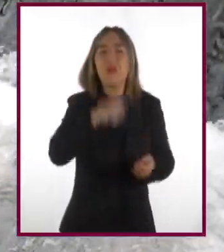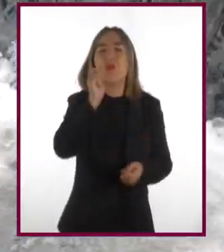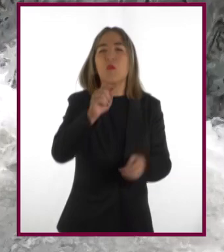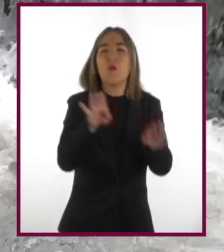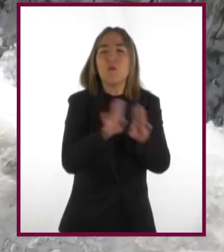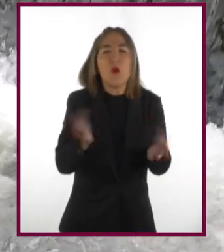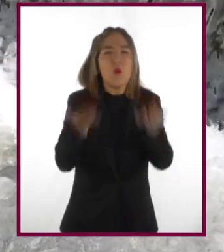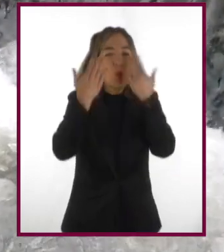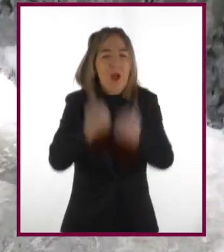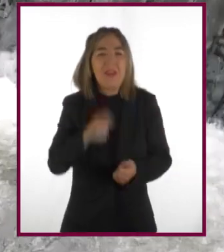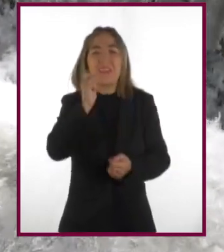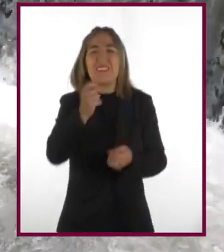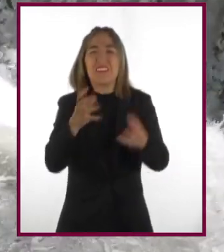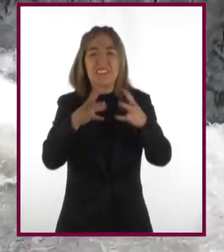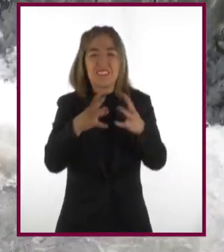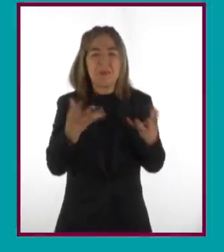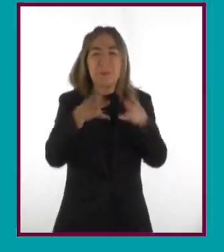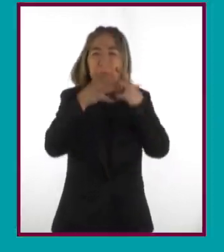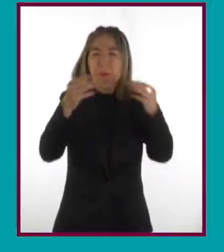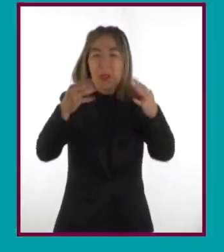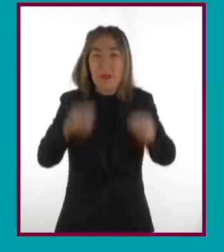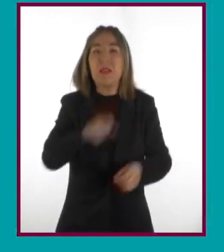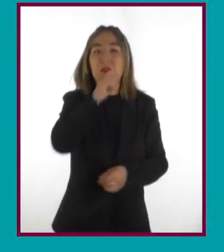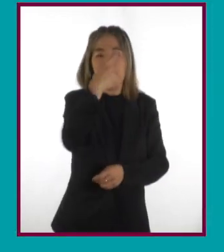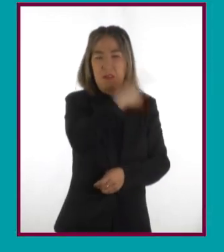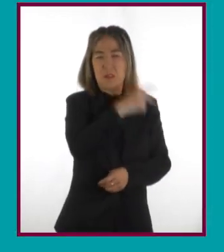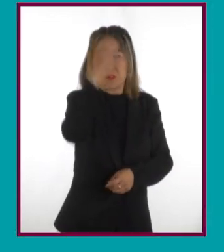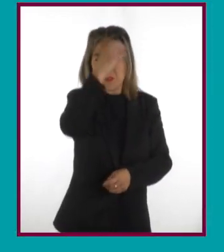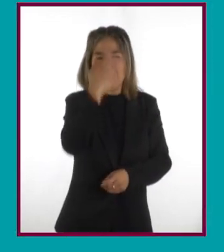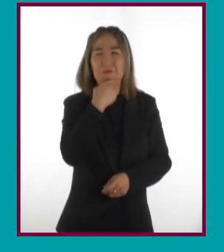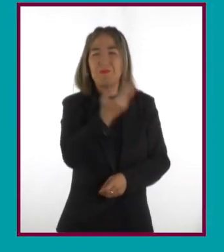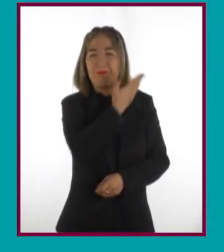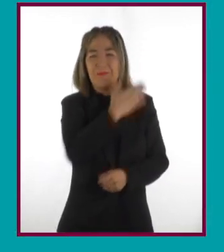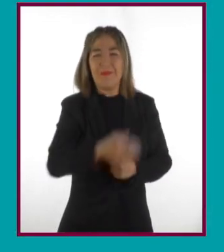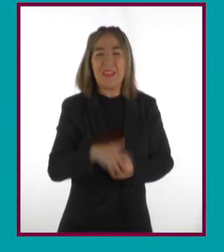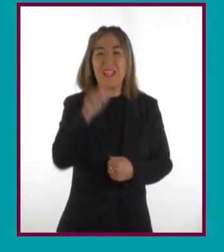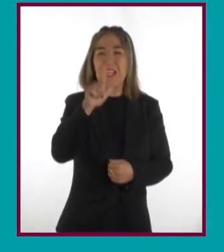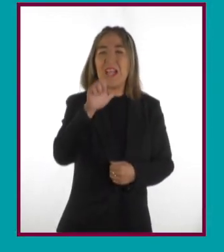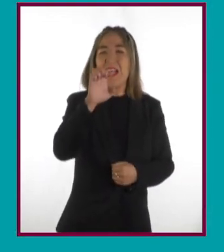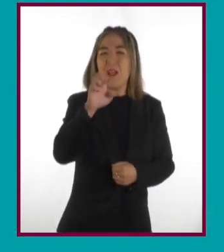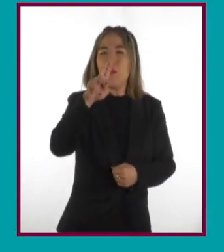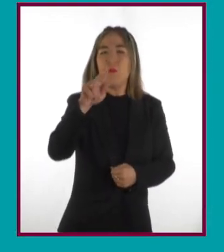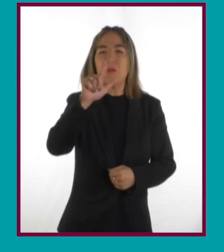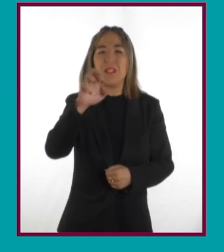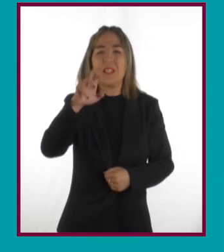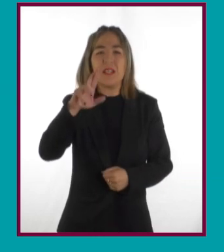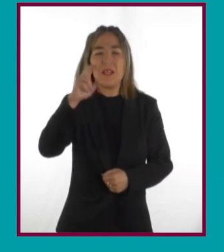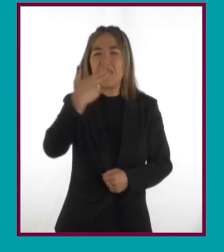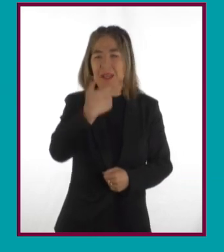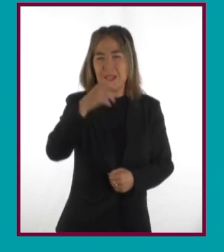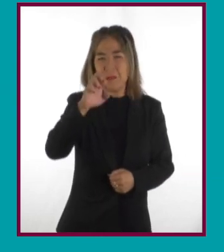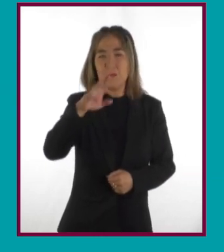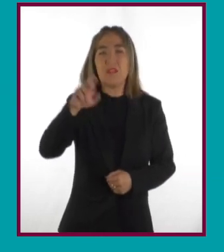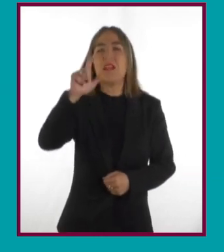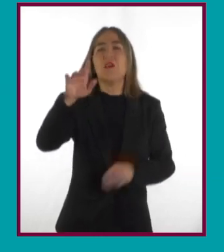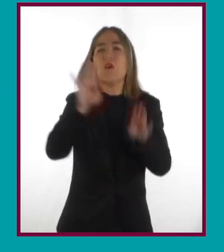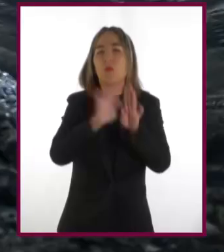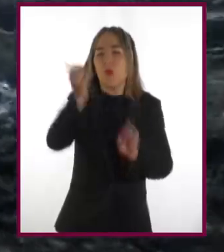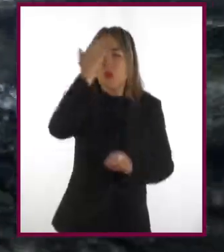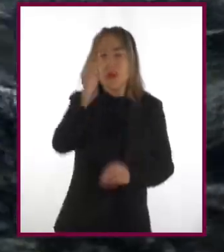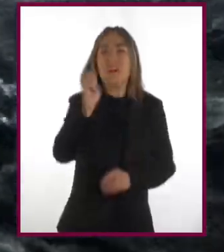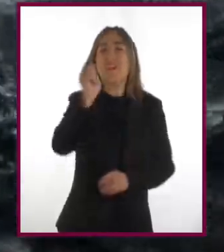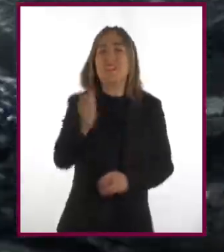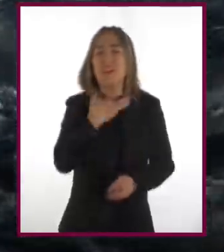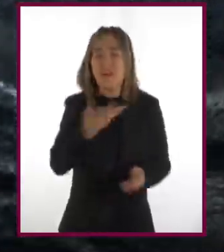un fluido que no tuviera viscosidad. A su vez, el científico suizo Leonhard Euler, usando los conocimientos que se